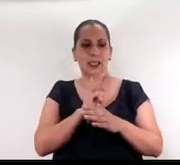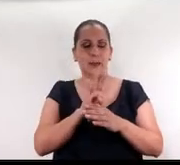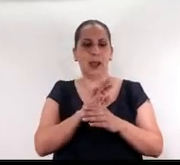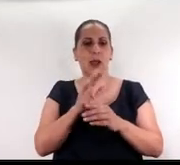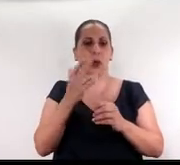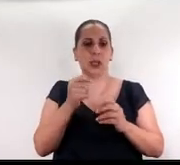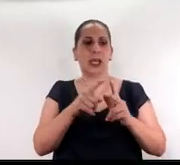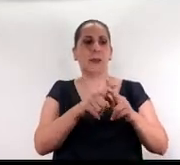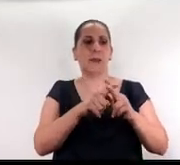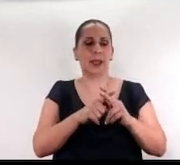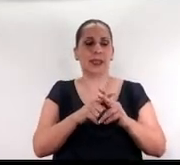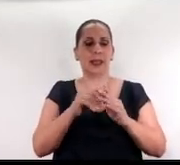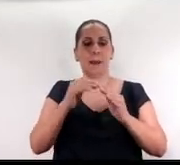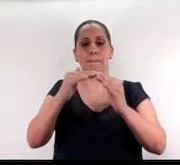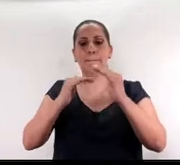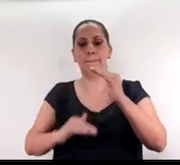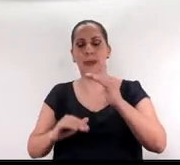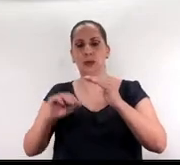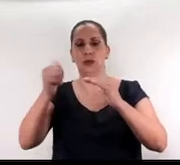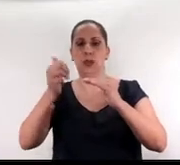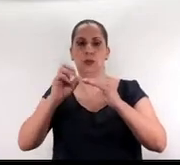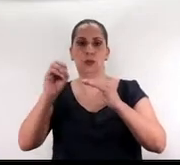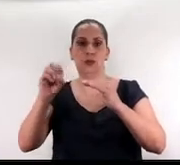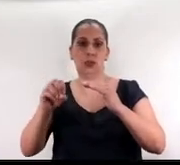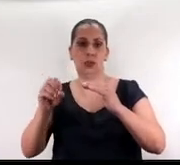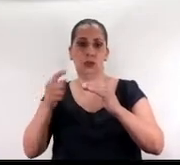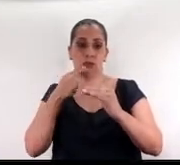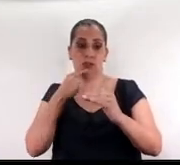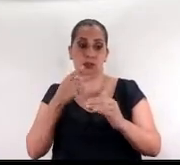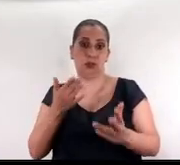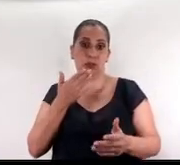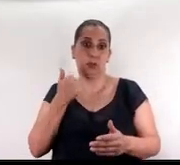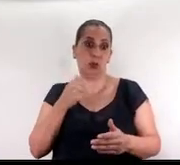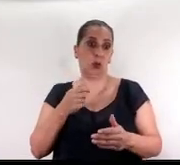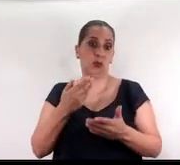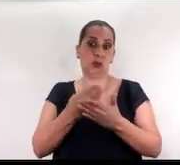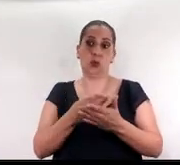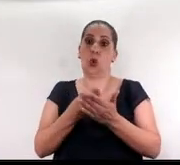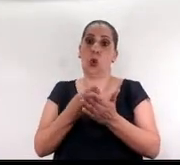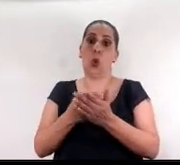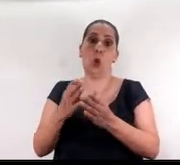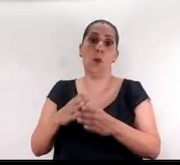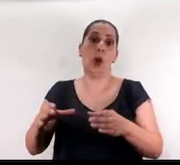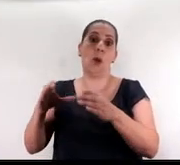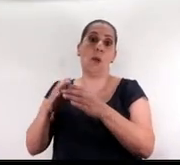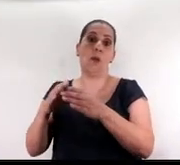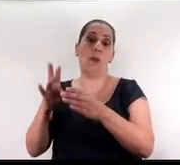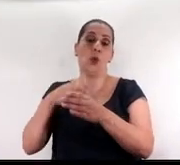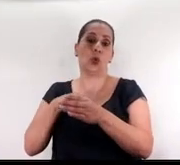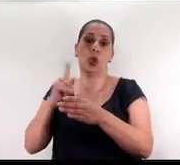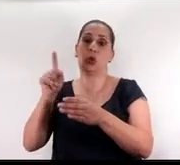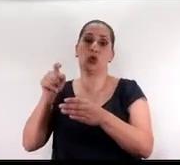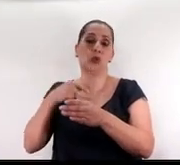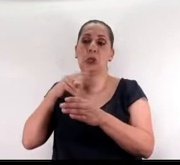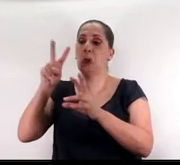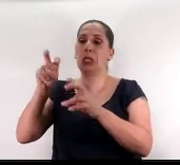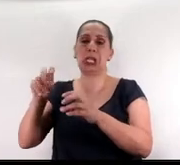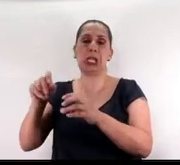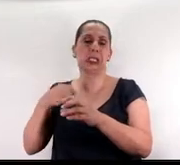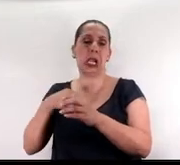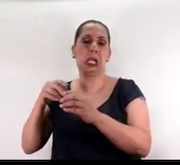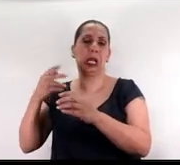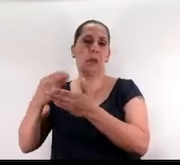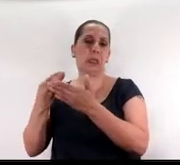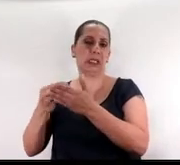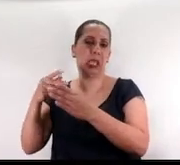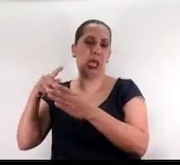al menos del 10%, porque dice, mejor me voy a la segura a comprar un bono donde no tengo ni que analizar el crédito, ni la capacidad de pago,